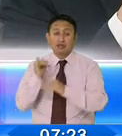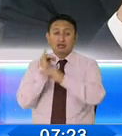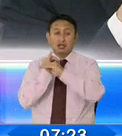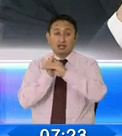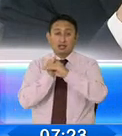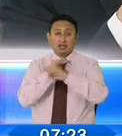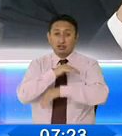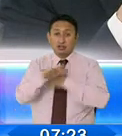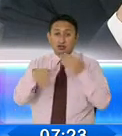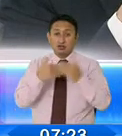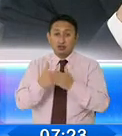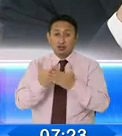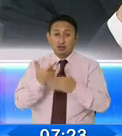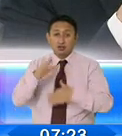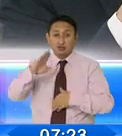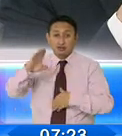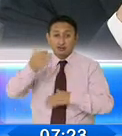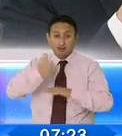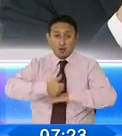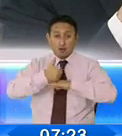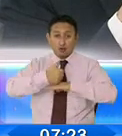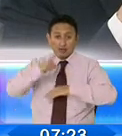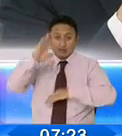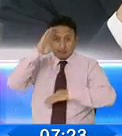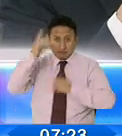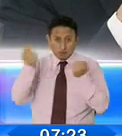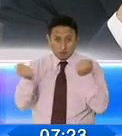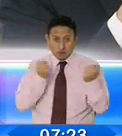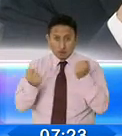todas nuestras